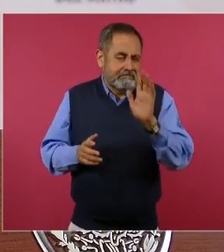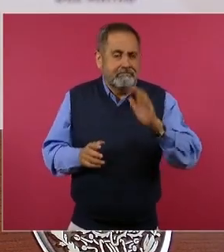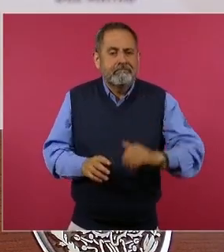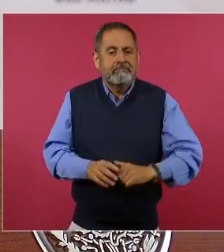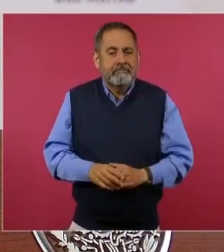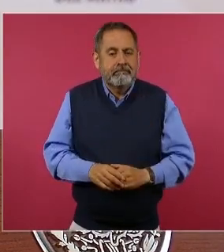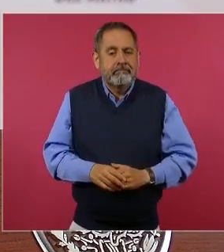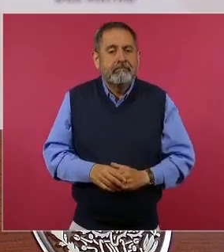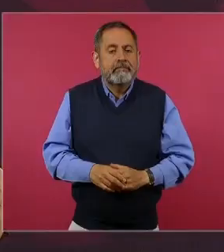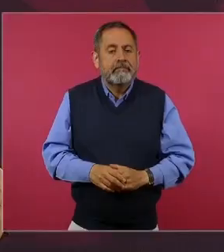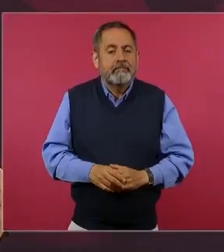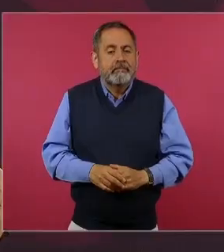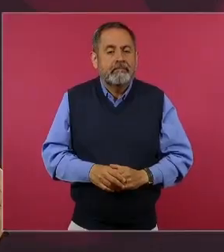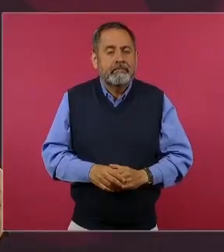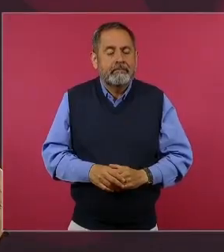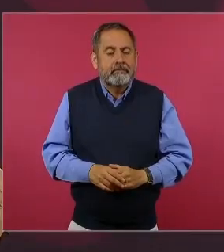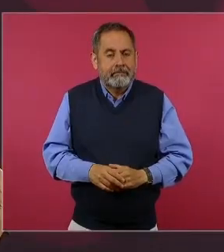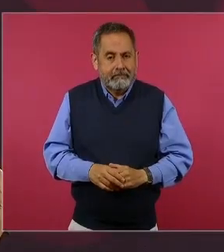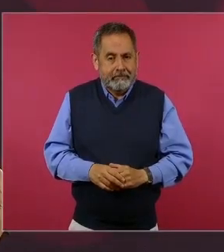Don